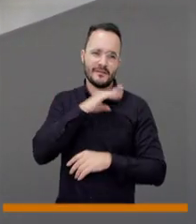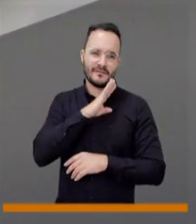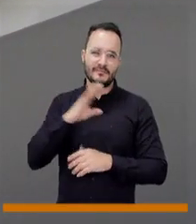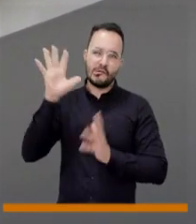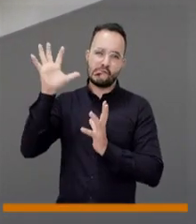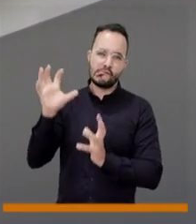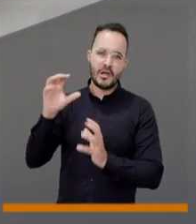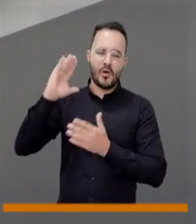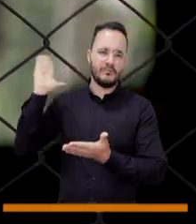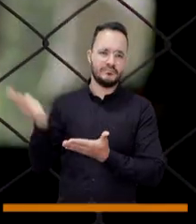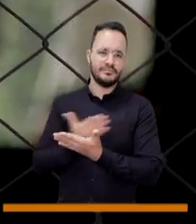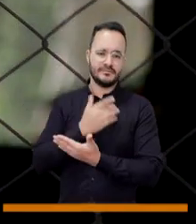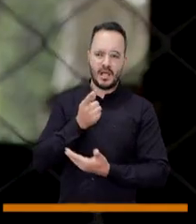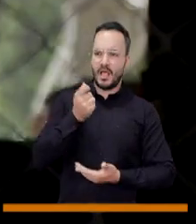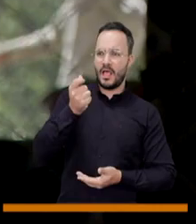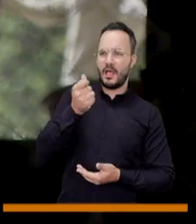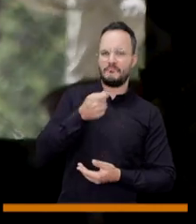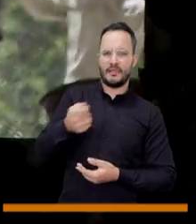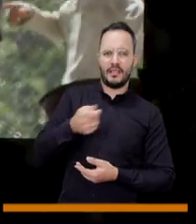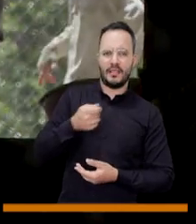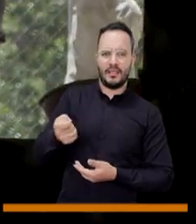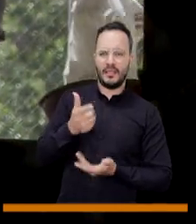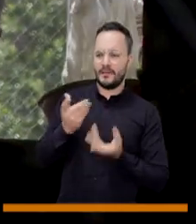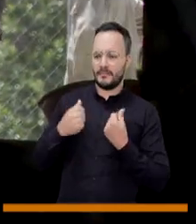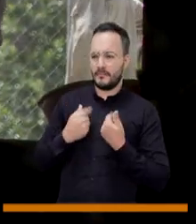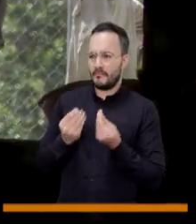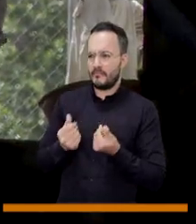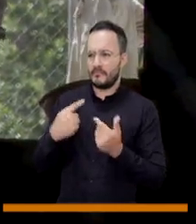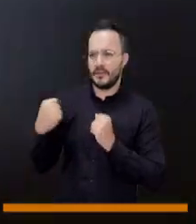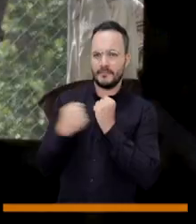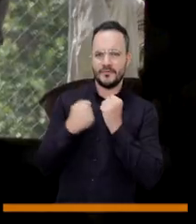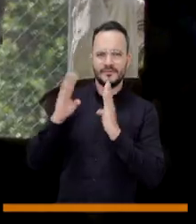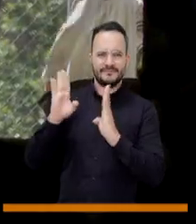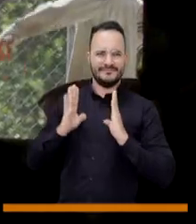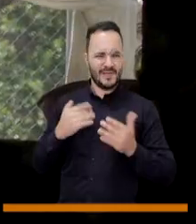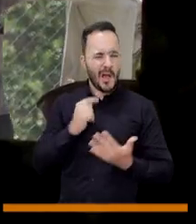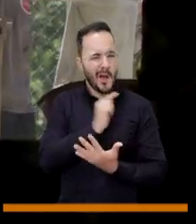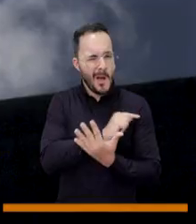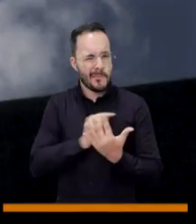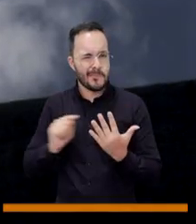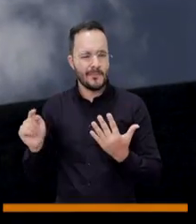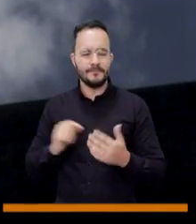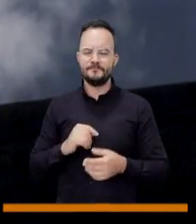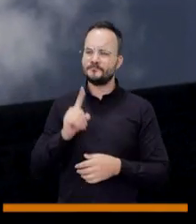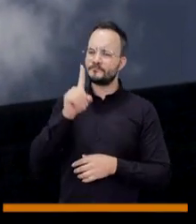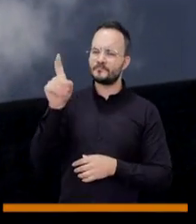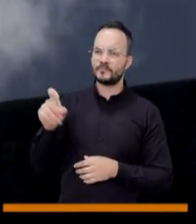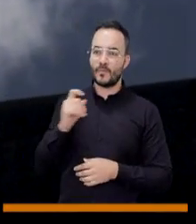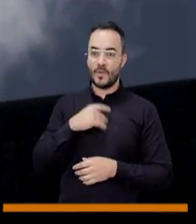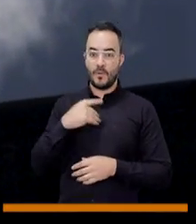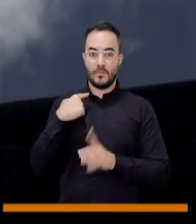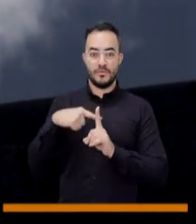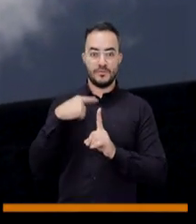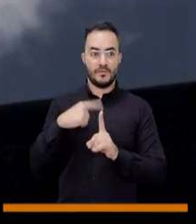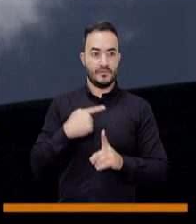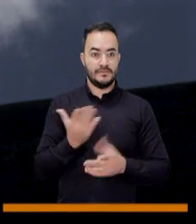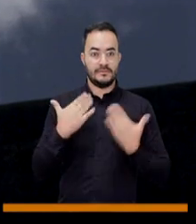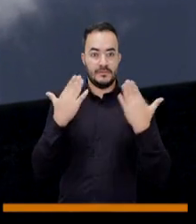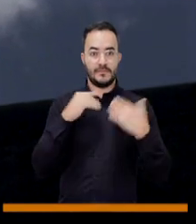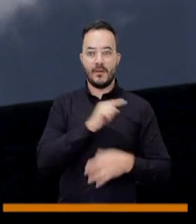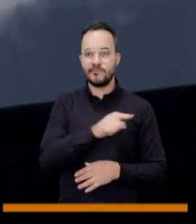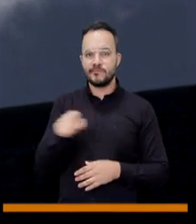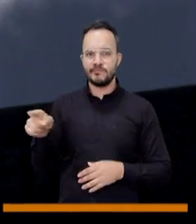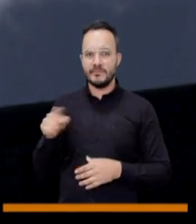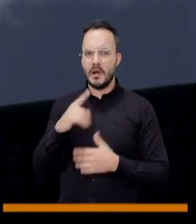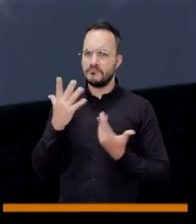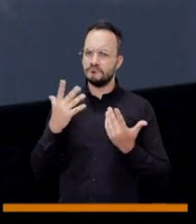de edificios enfermos o demolidos. Entonces, expliquemos un poco, concejalina García, también cómo esos beneficios cobijan